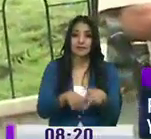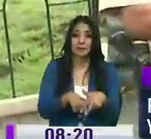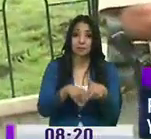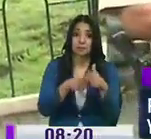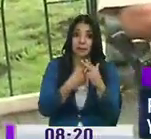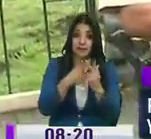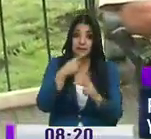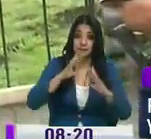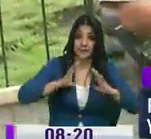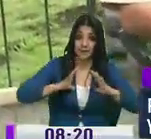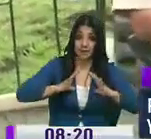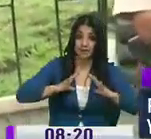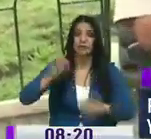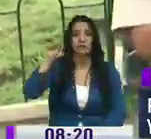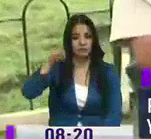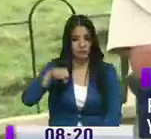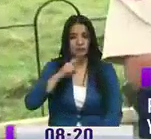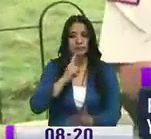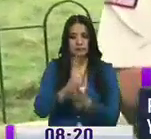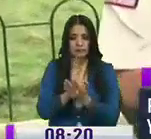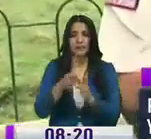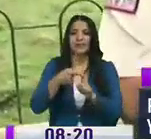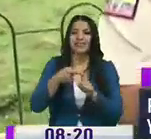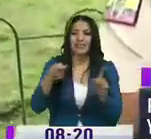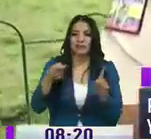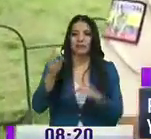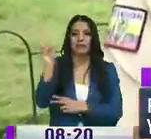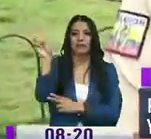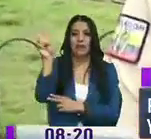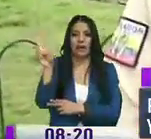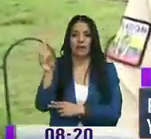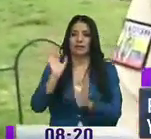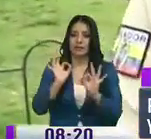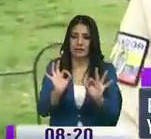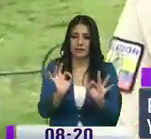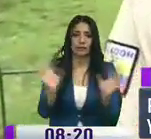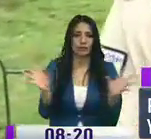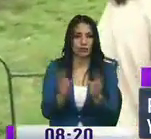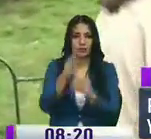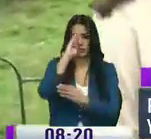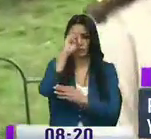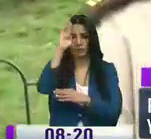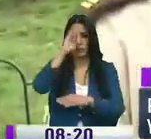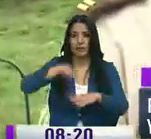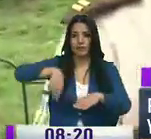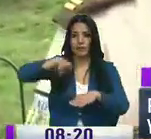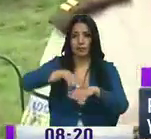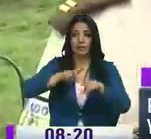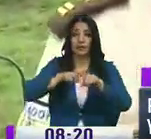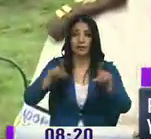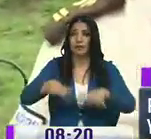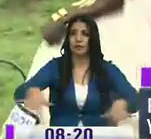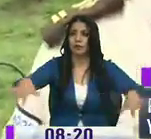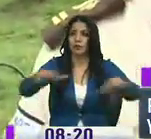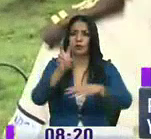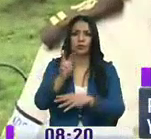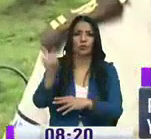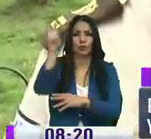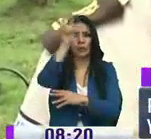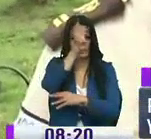el feriado de carnaval. Sí, efectivamente, están destinados todos los miembros de la Policía Nacional en diferentes sitios turísticos, en